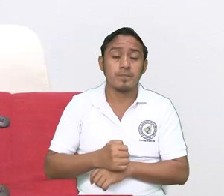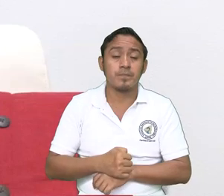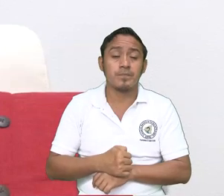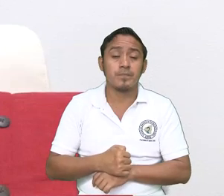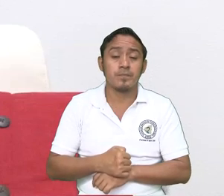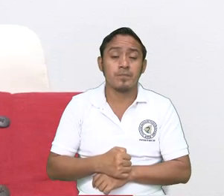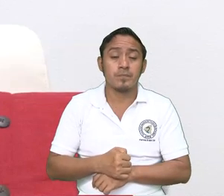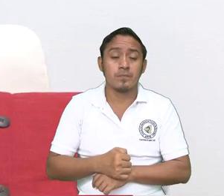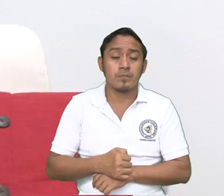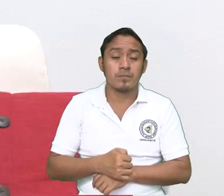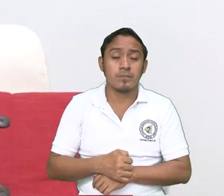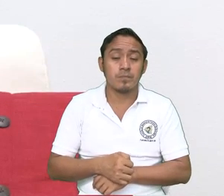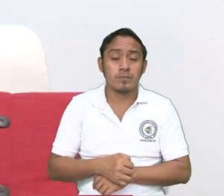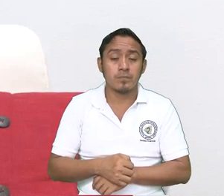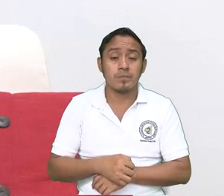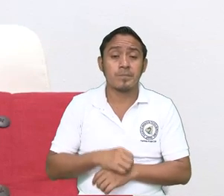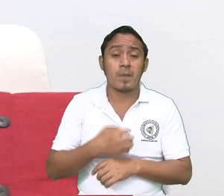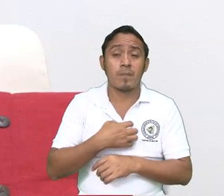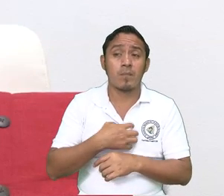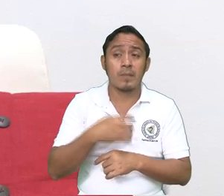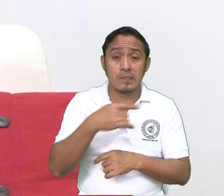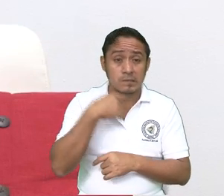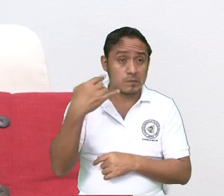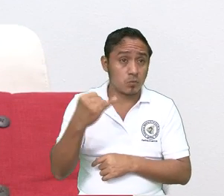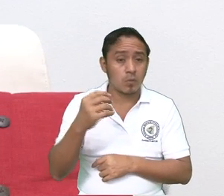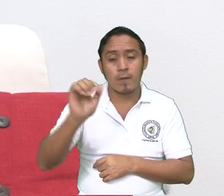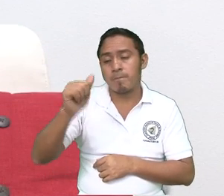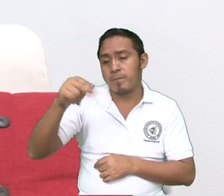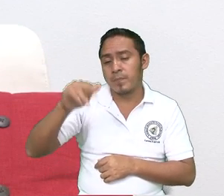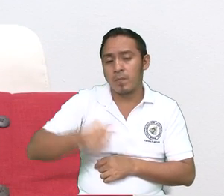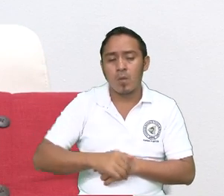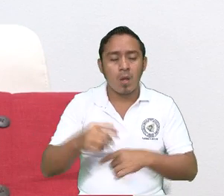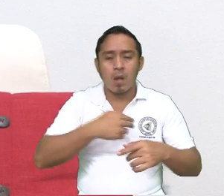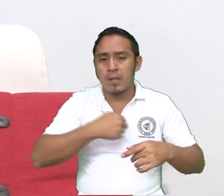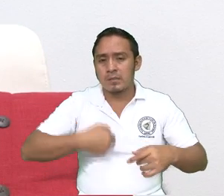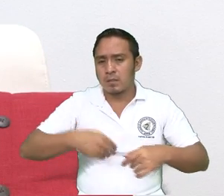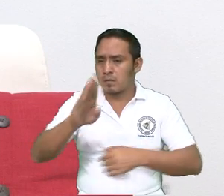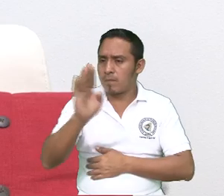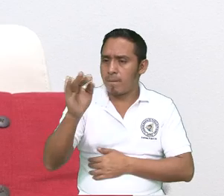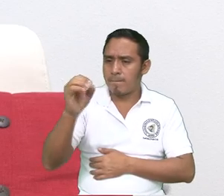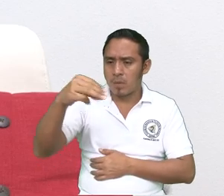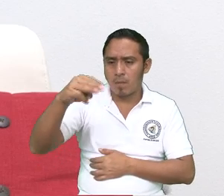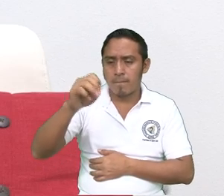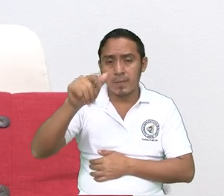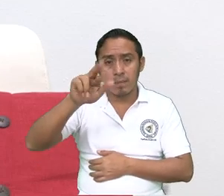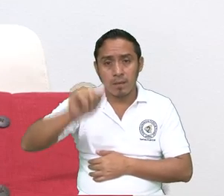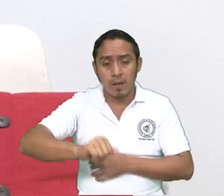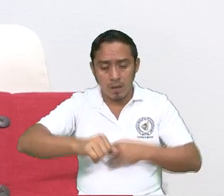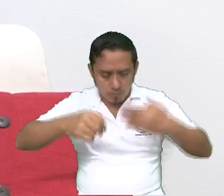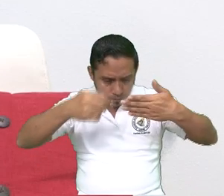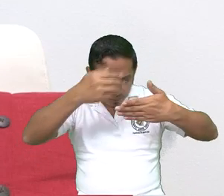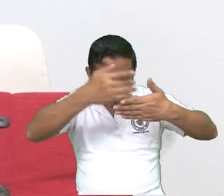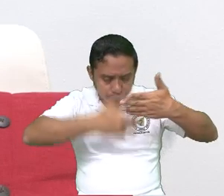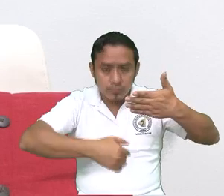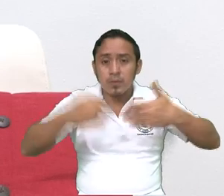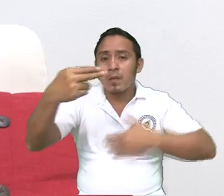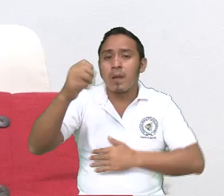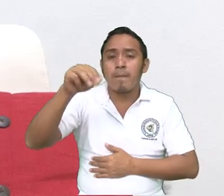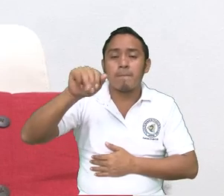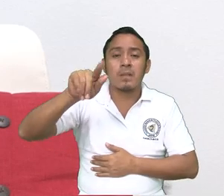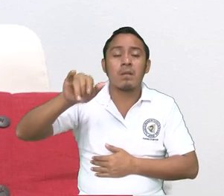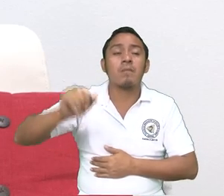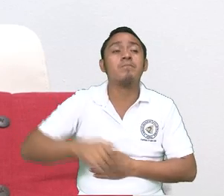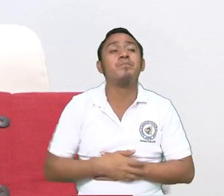saber si realmente el paciente tiene anemia una biometría hemática ya eso son parte de los estudios más